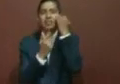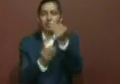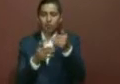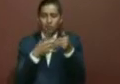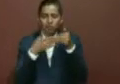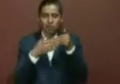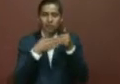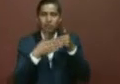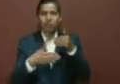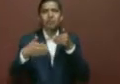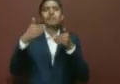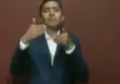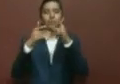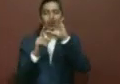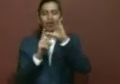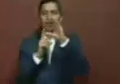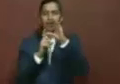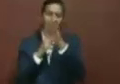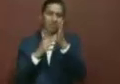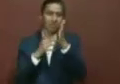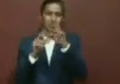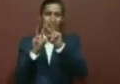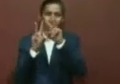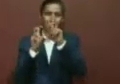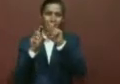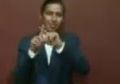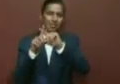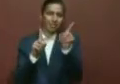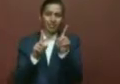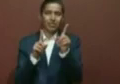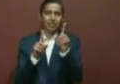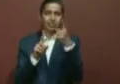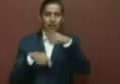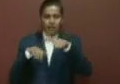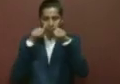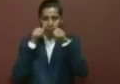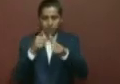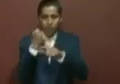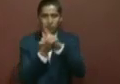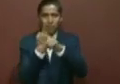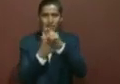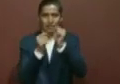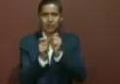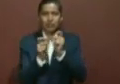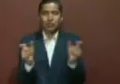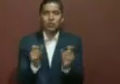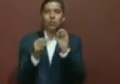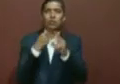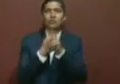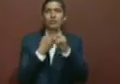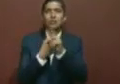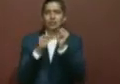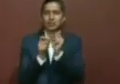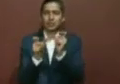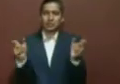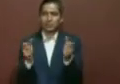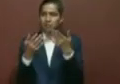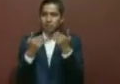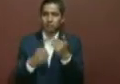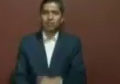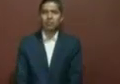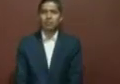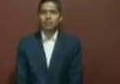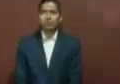tener una condición distinta en materia de atención al problema de la seguridad o al problema de la inseguridad.